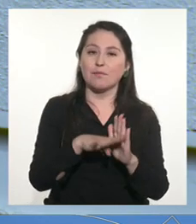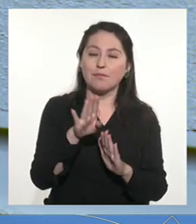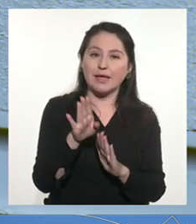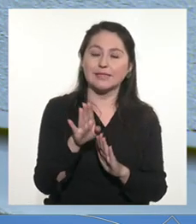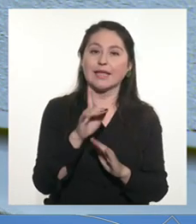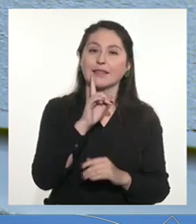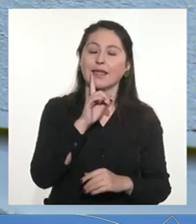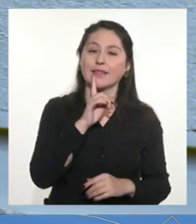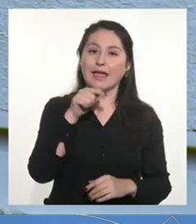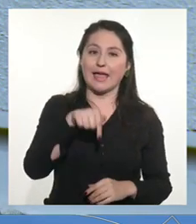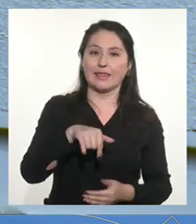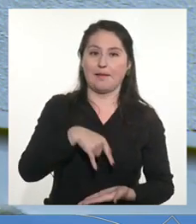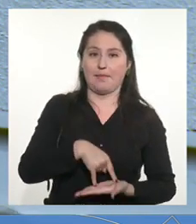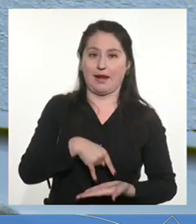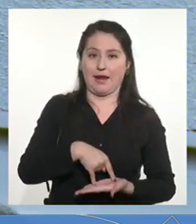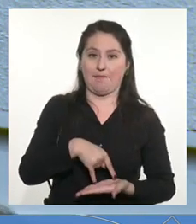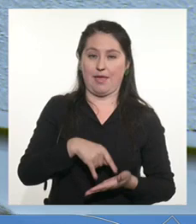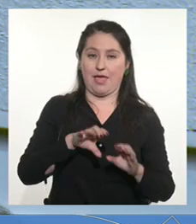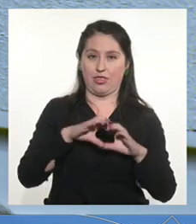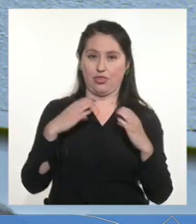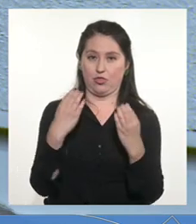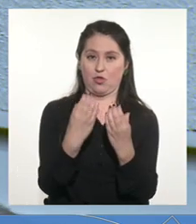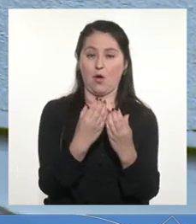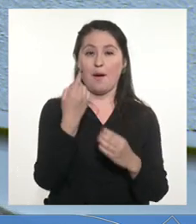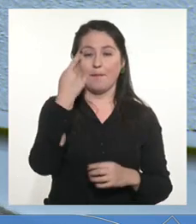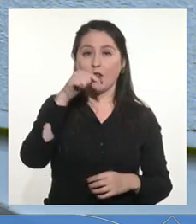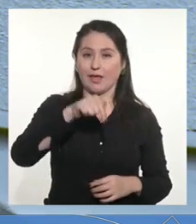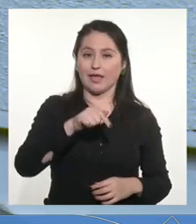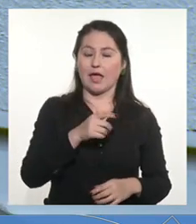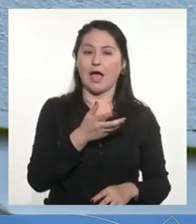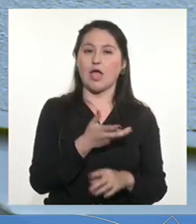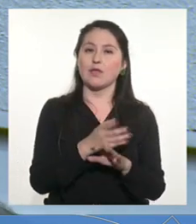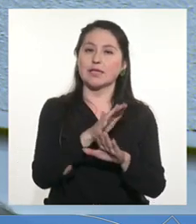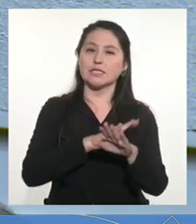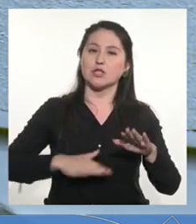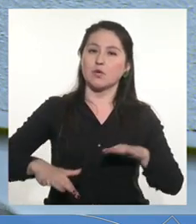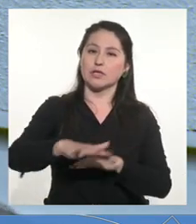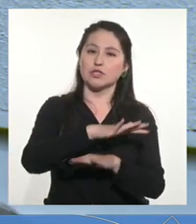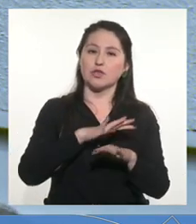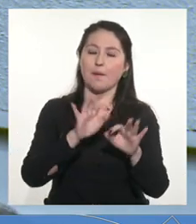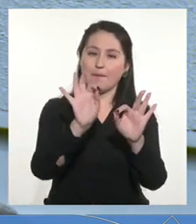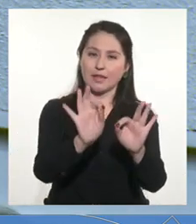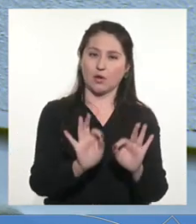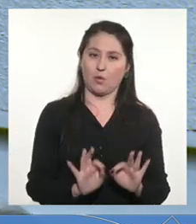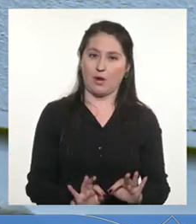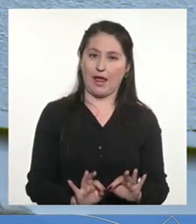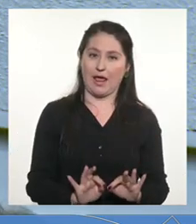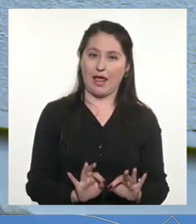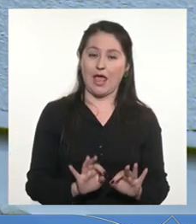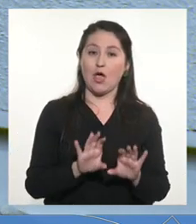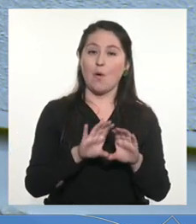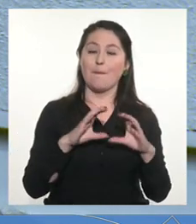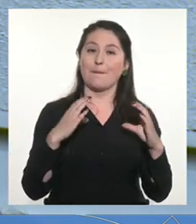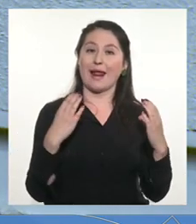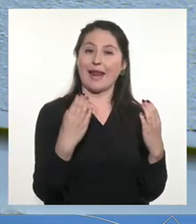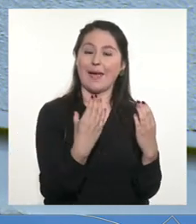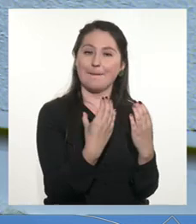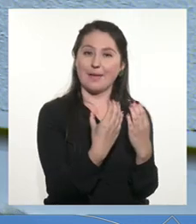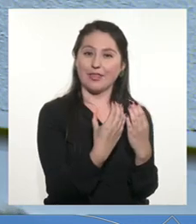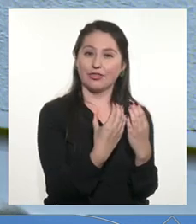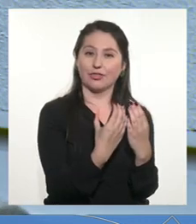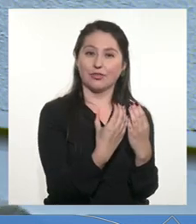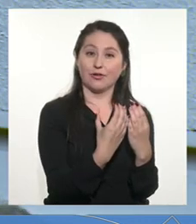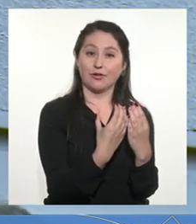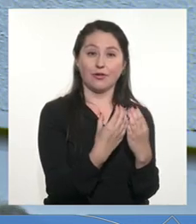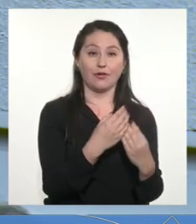pero también aquí tenemos una situación particular dado que somos un parlamento bicameral necesitamos tener